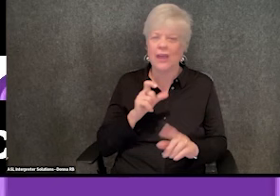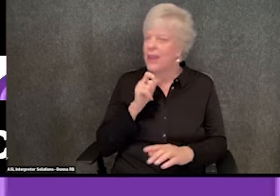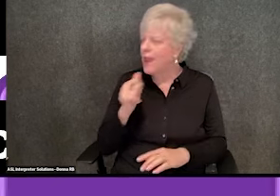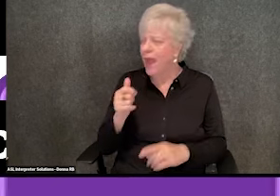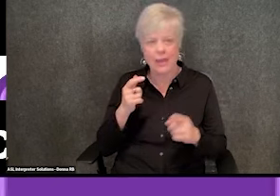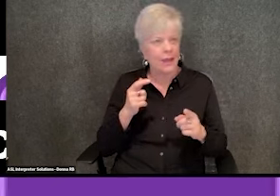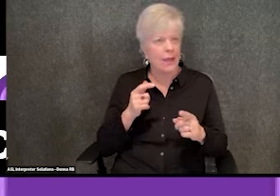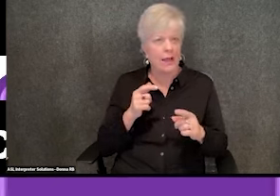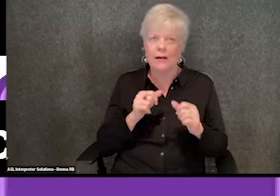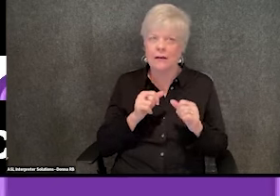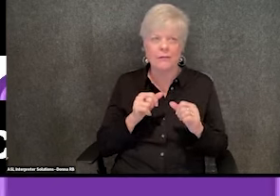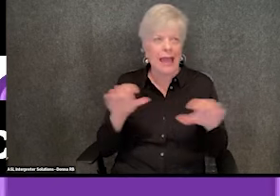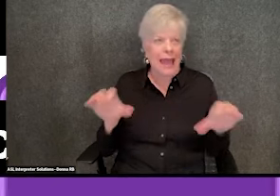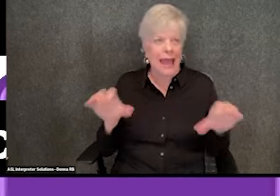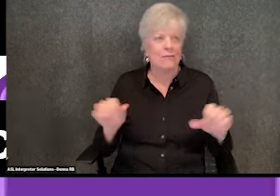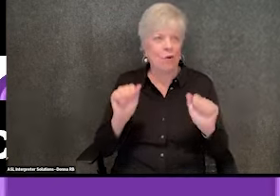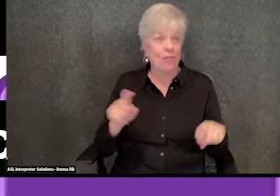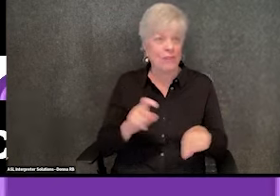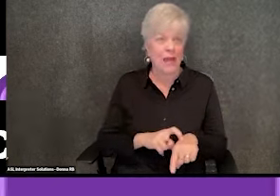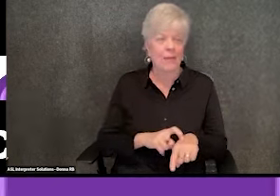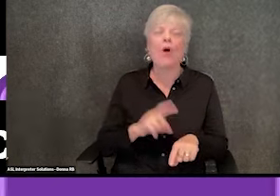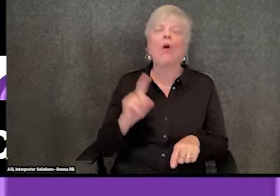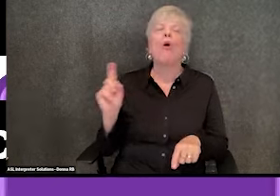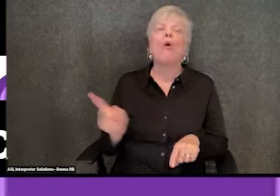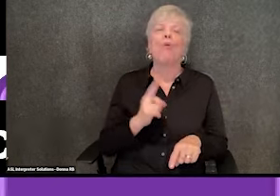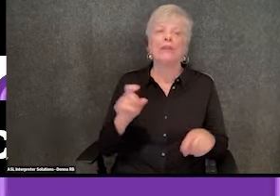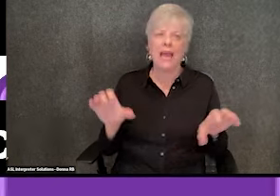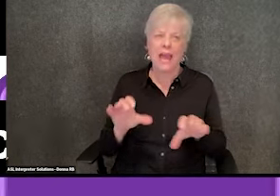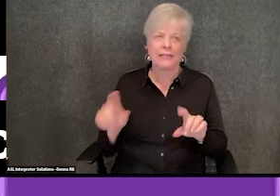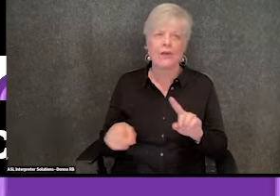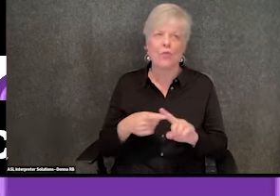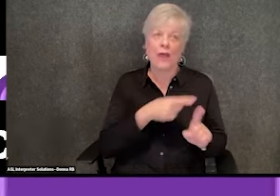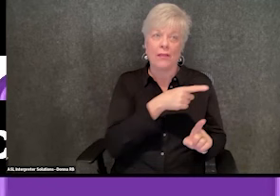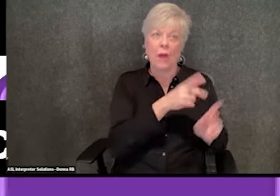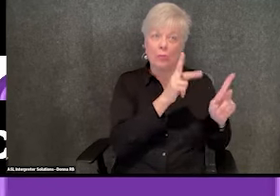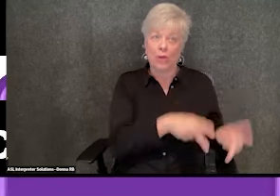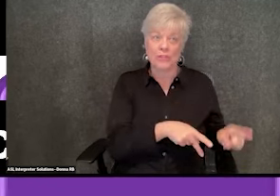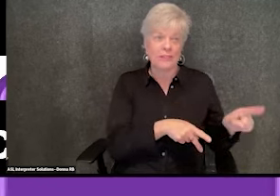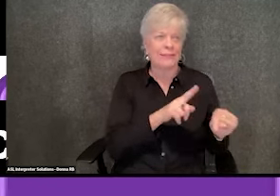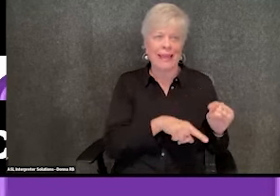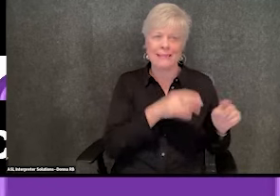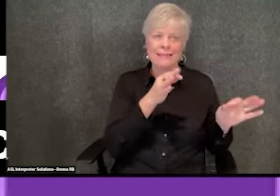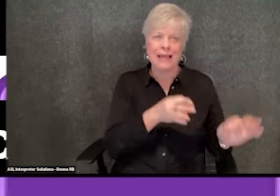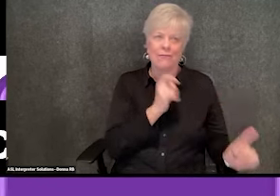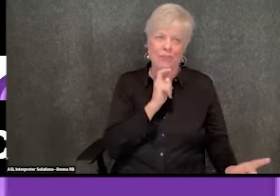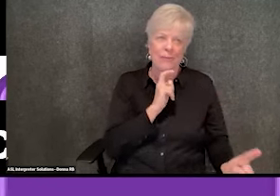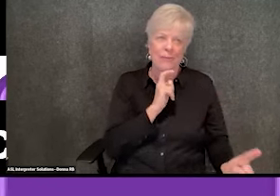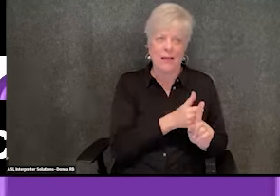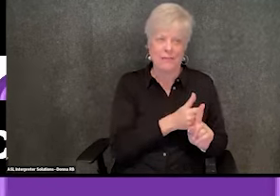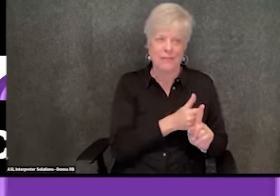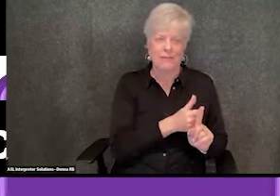tiene un punto o de activación, o sea, no está siempre activo,